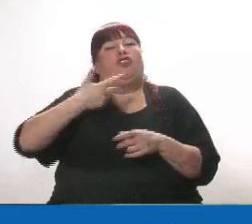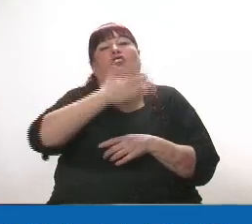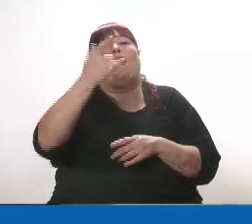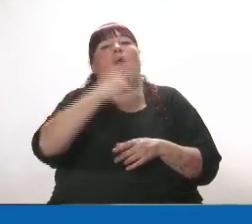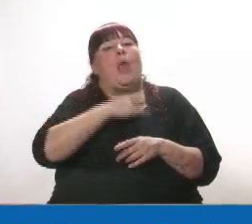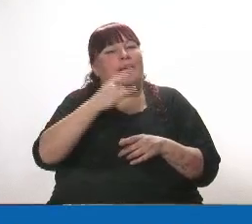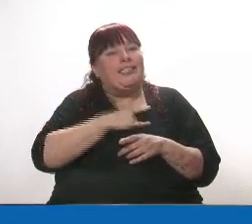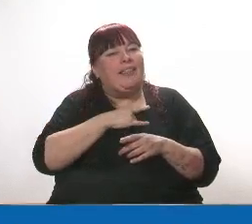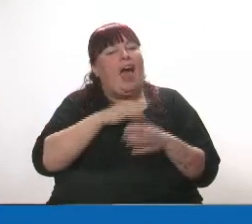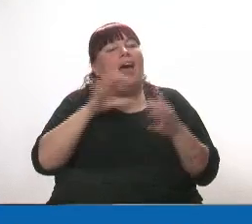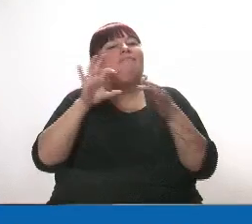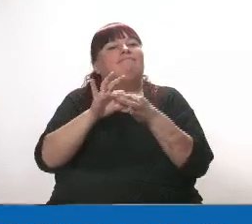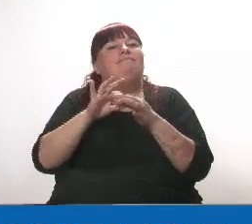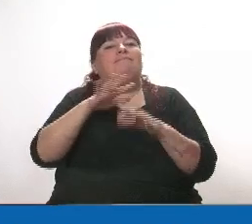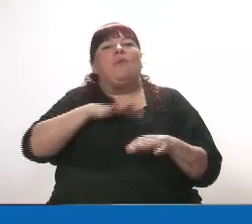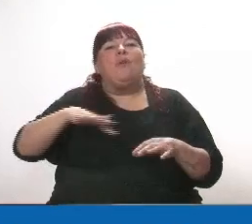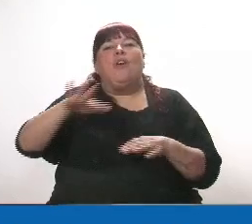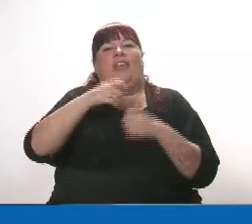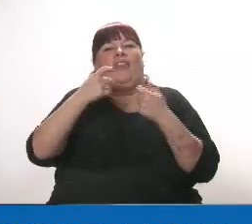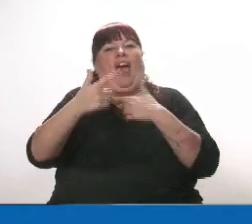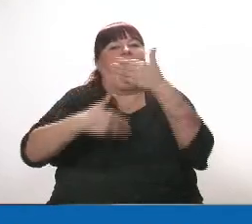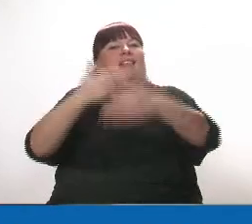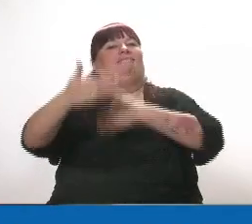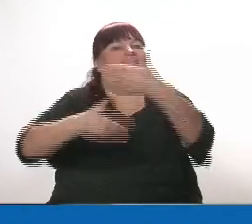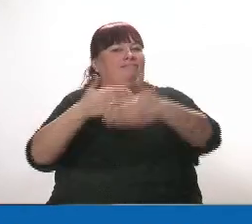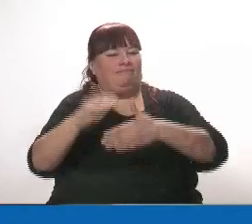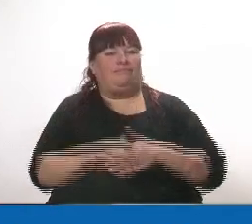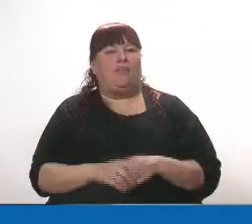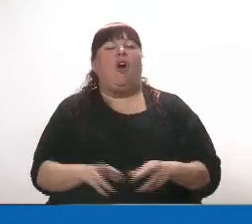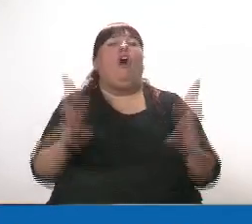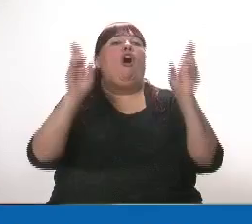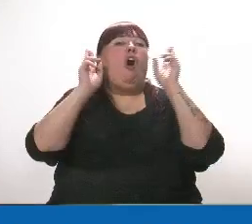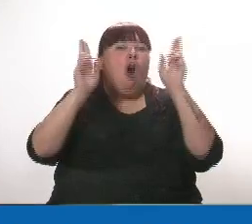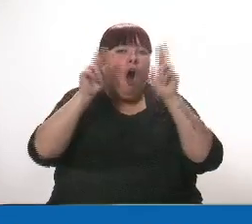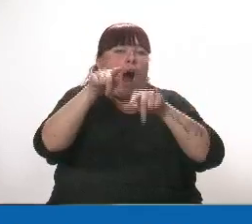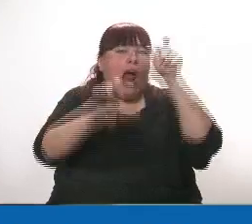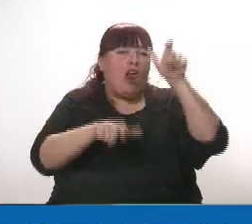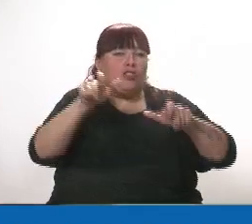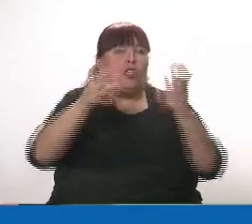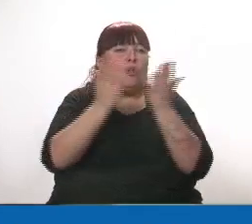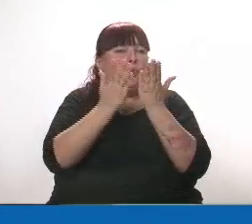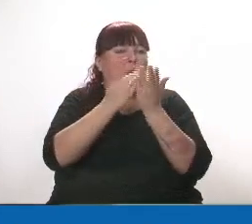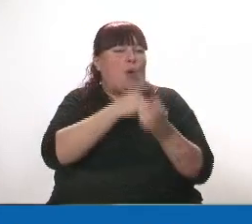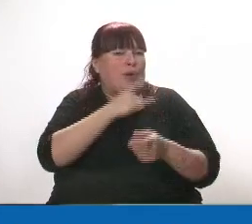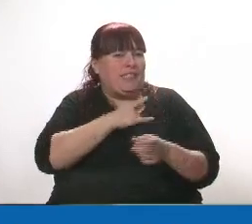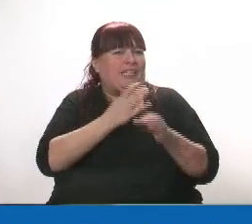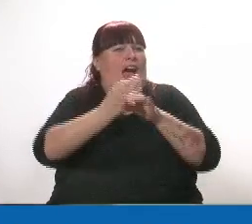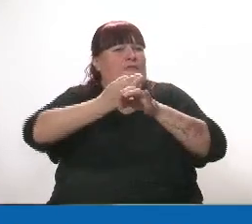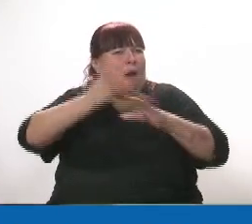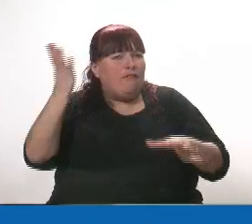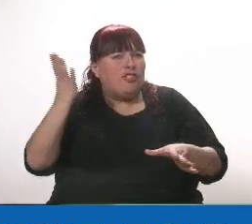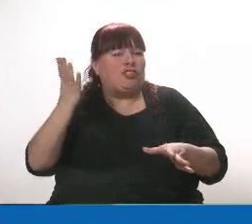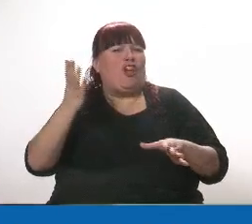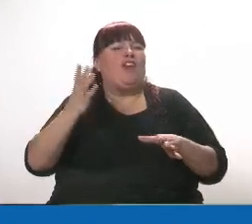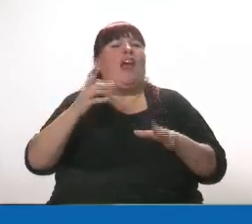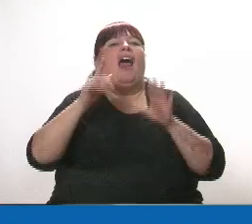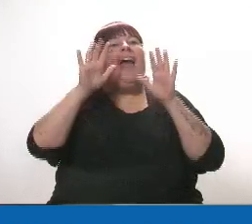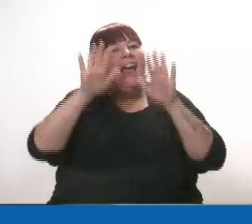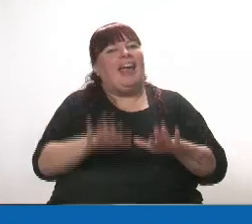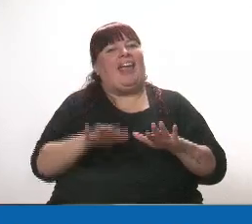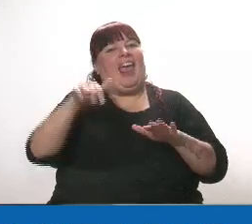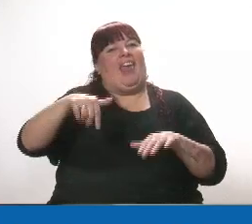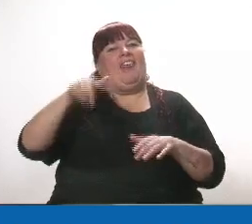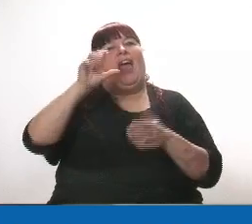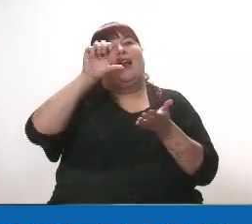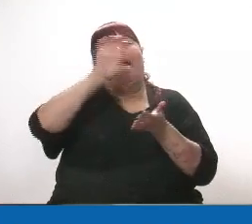ver con el medio en el que debe generar desarrollo y ojalá esos chicos universitarios profesionales se queden en sus